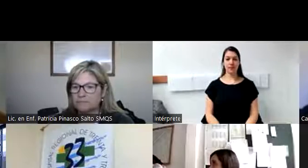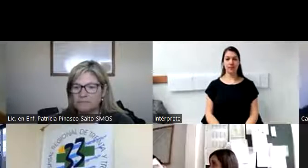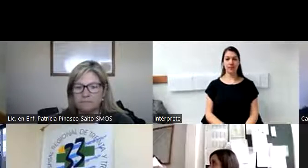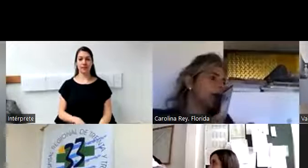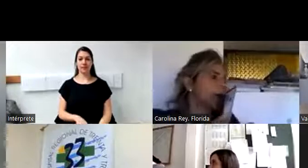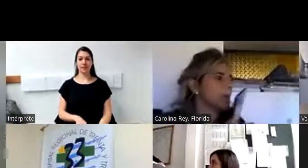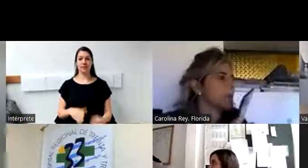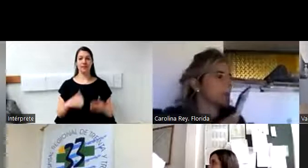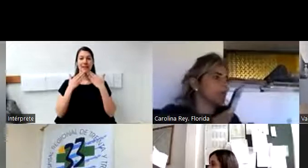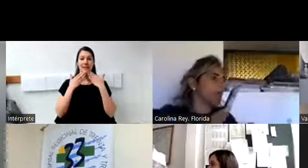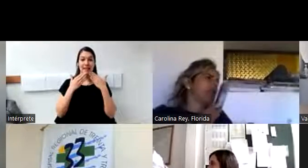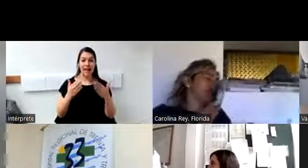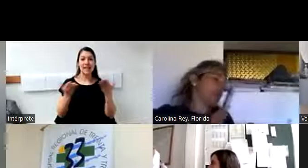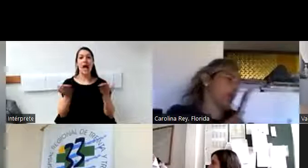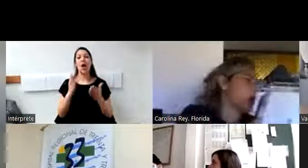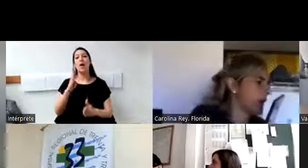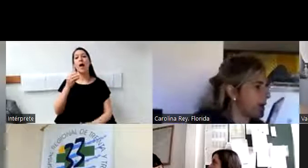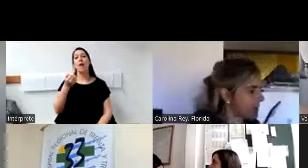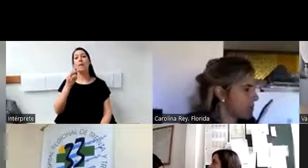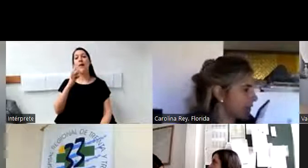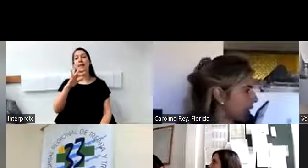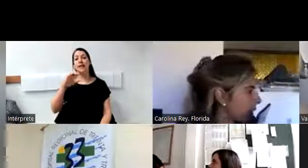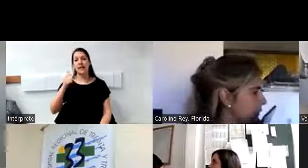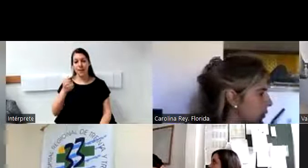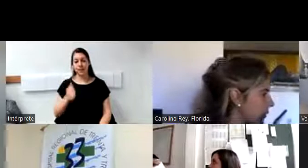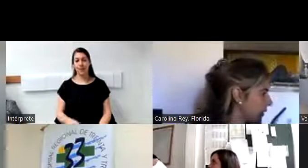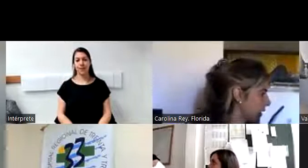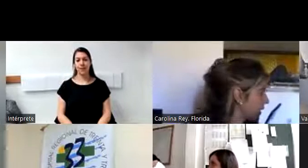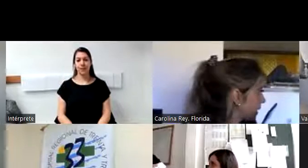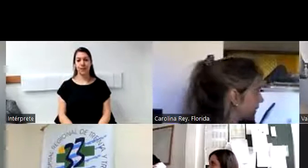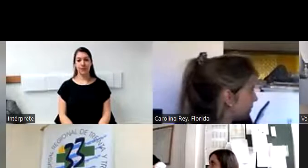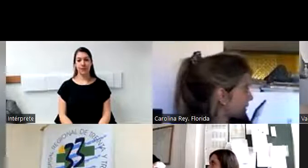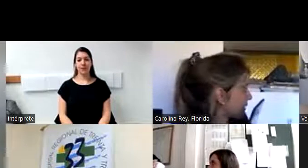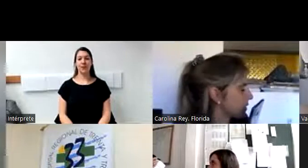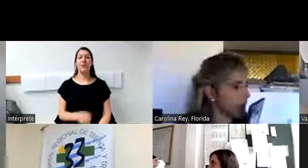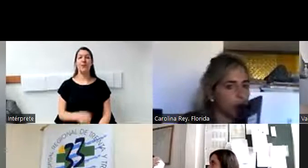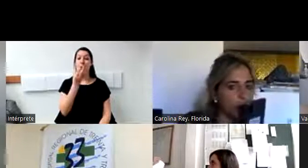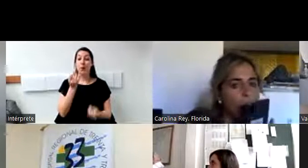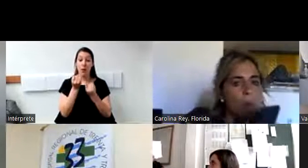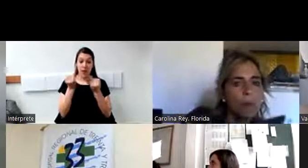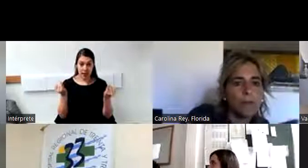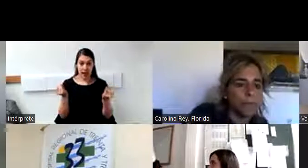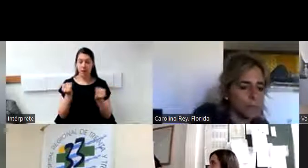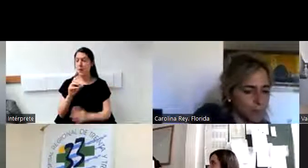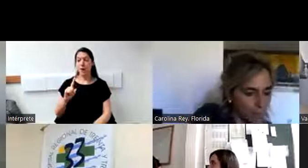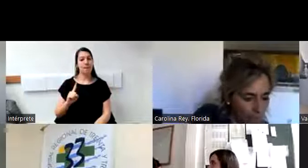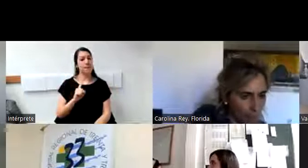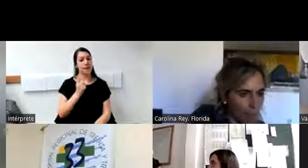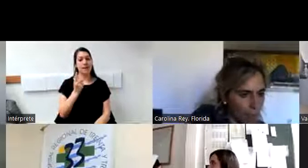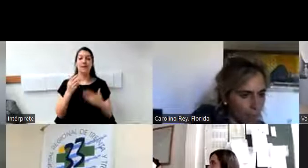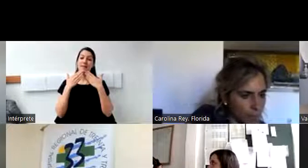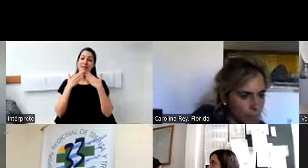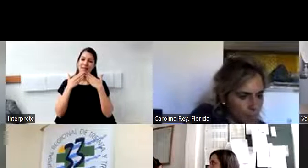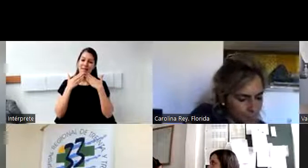Perdón, gracias, Eduardo. Le damos la palabra a Patricia Pires. Hola, buenos días. Primero que nada, bueno, agradecer